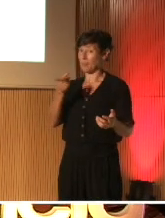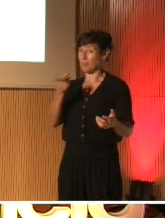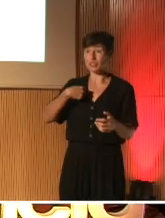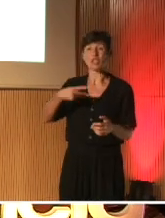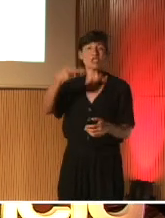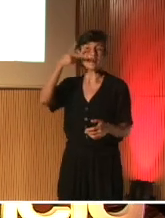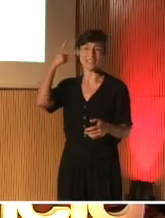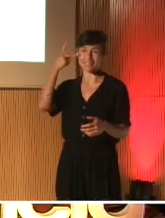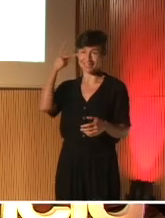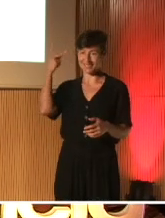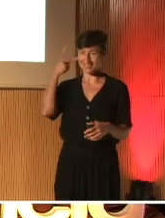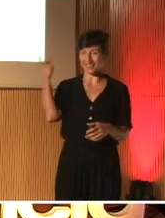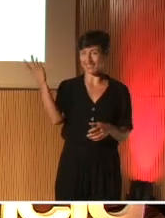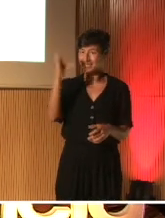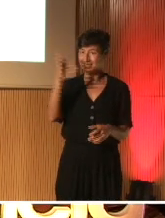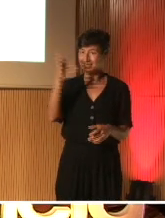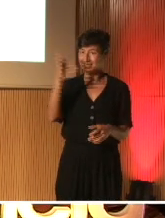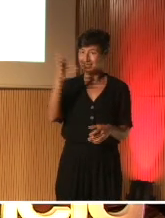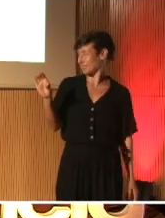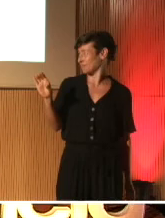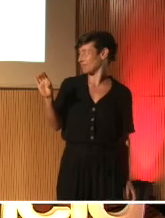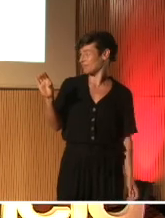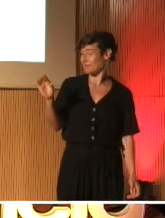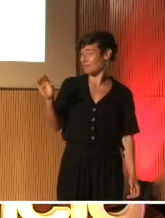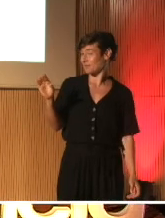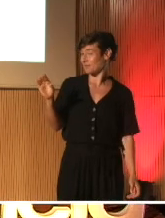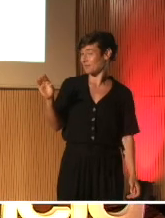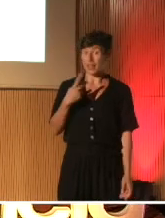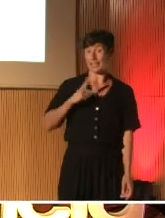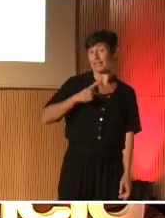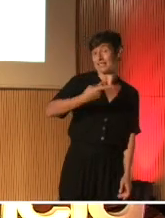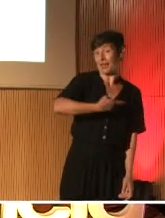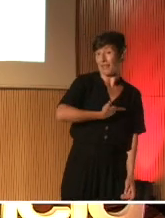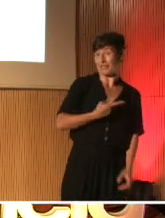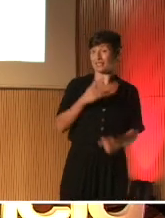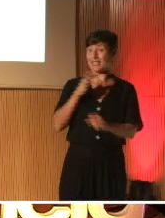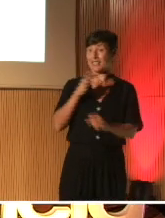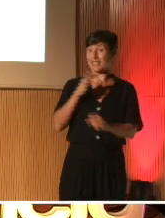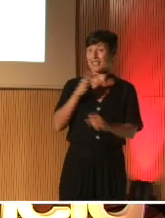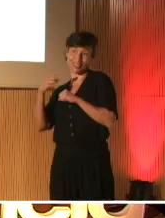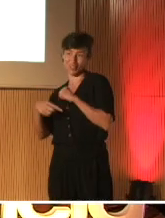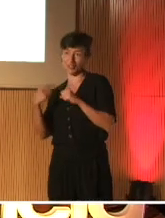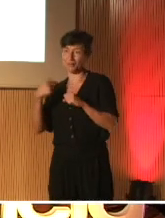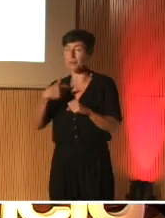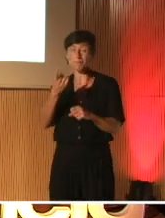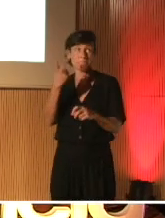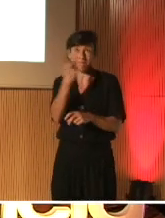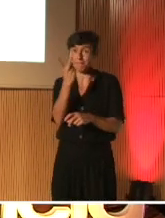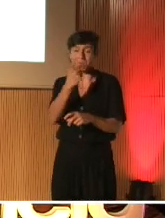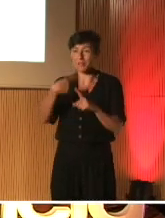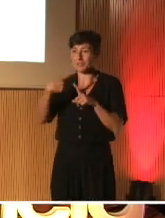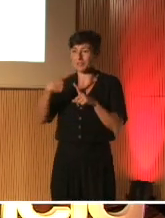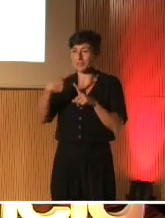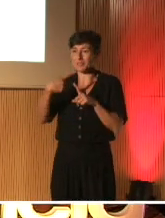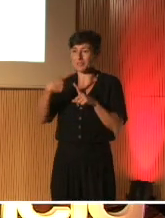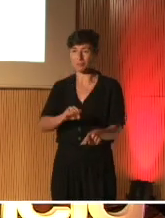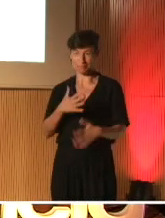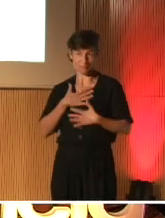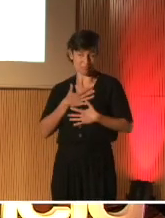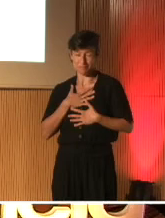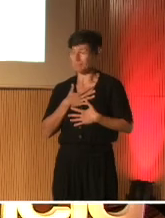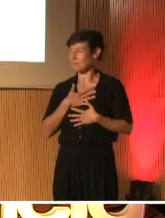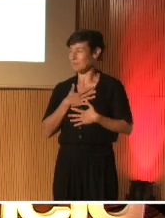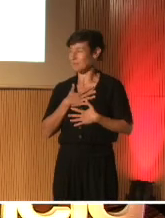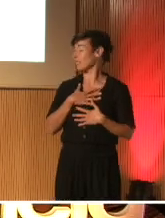de toda la vida y vengo a hablaros de travestis y de electrones que son básicamente dos de mis cosas favoritas en el universo para los que no la